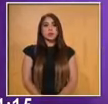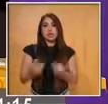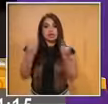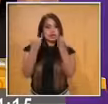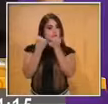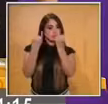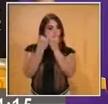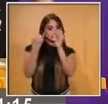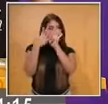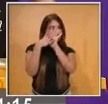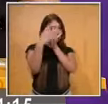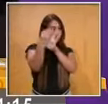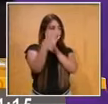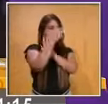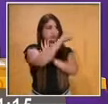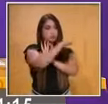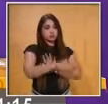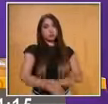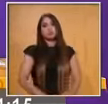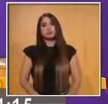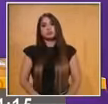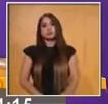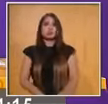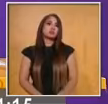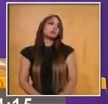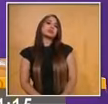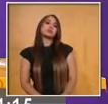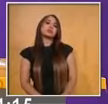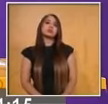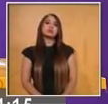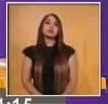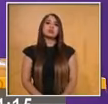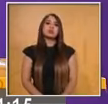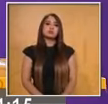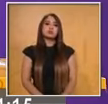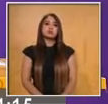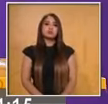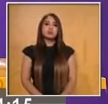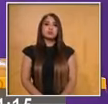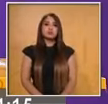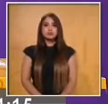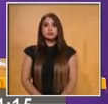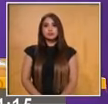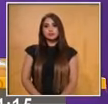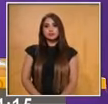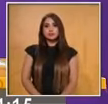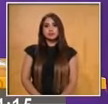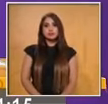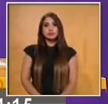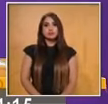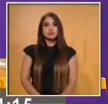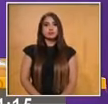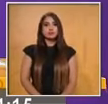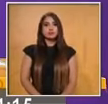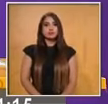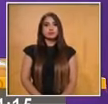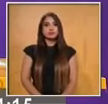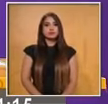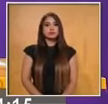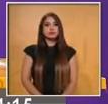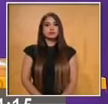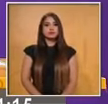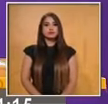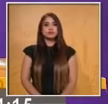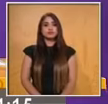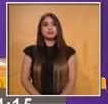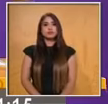centro de la palma el dedo gordo, lo llevamos al centro, en okay. La mano izquierda. Derecha, es